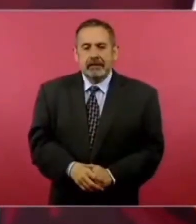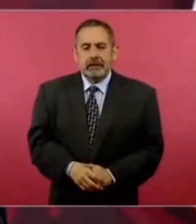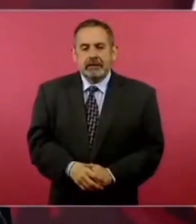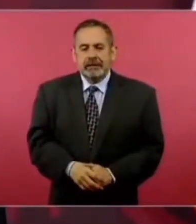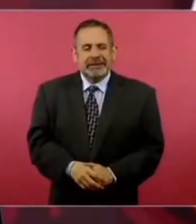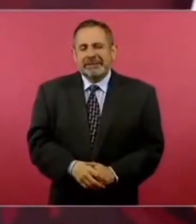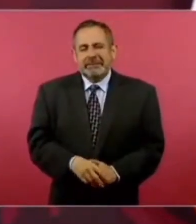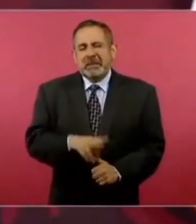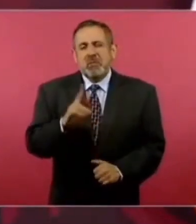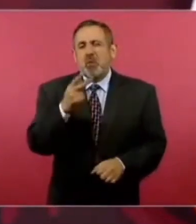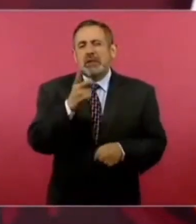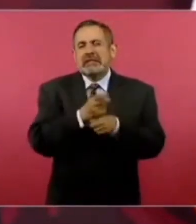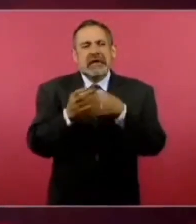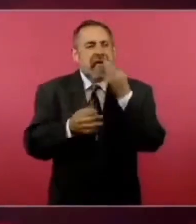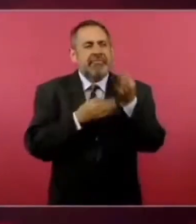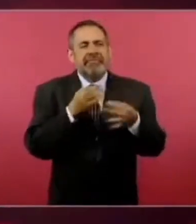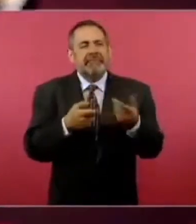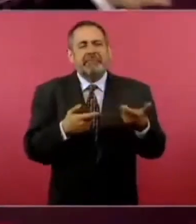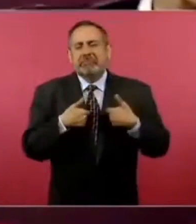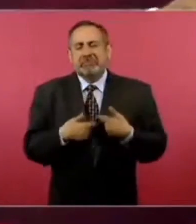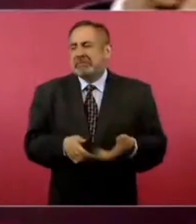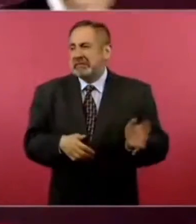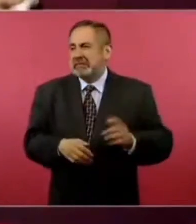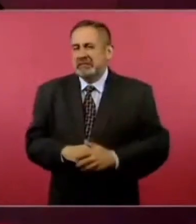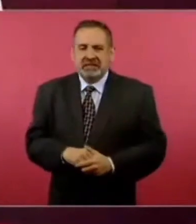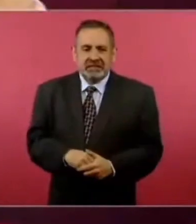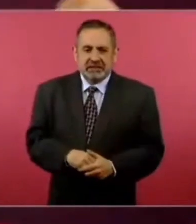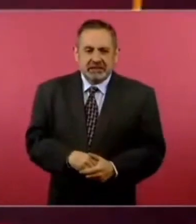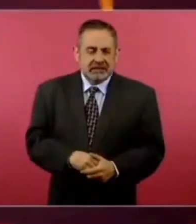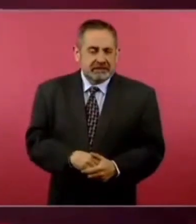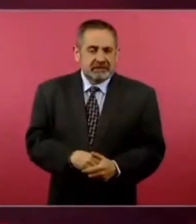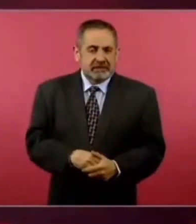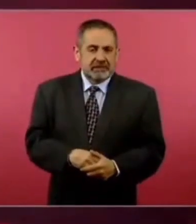publicidad porque es